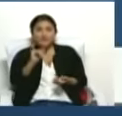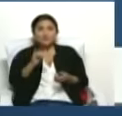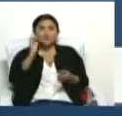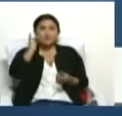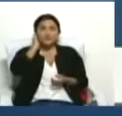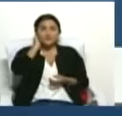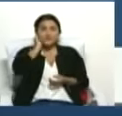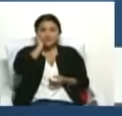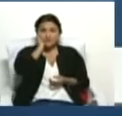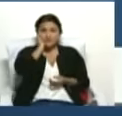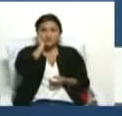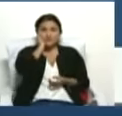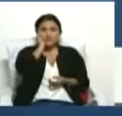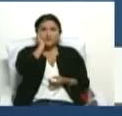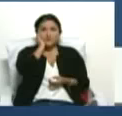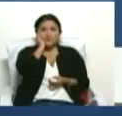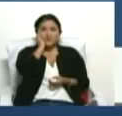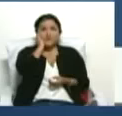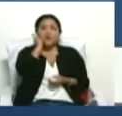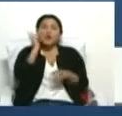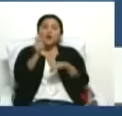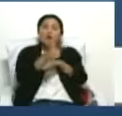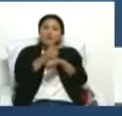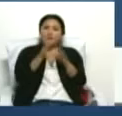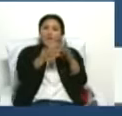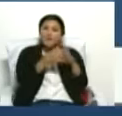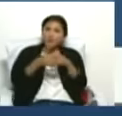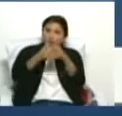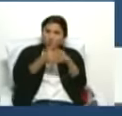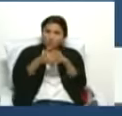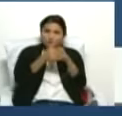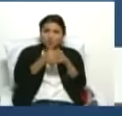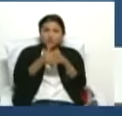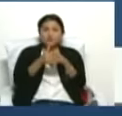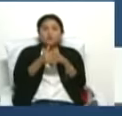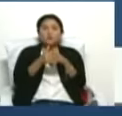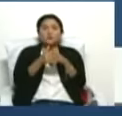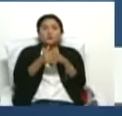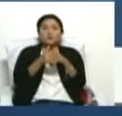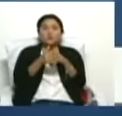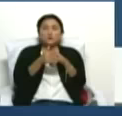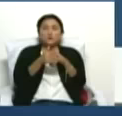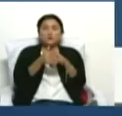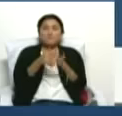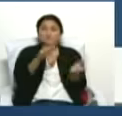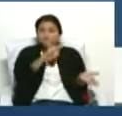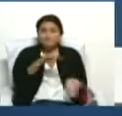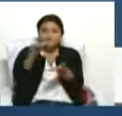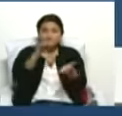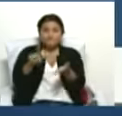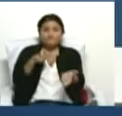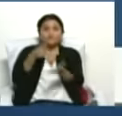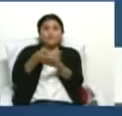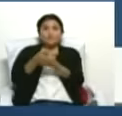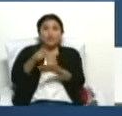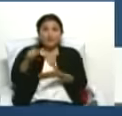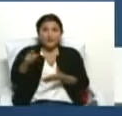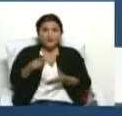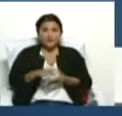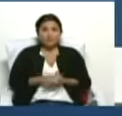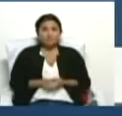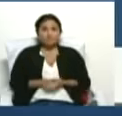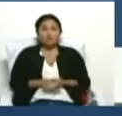esta rueda de prensa, el gobierno de Estados Unidos financia a sus opositores, incluso para que se levanten contra